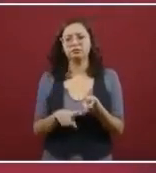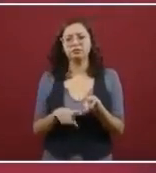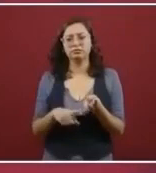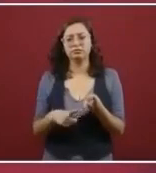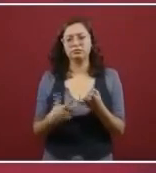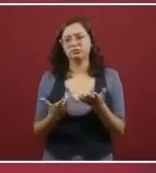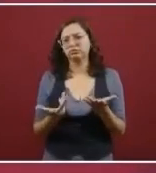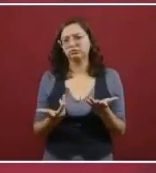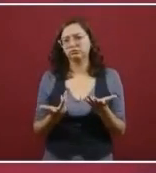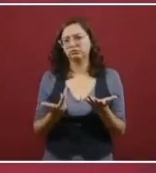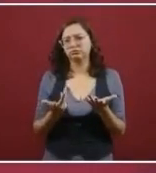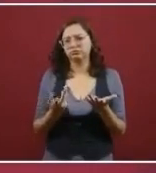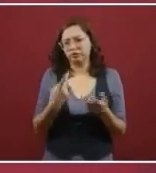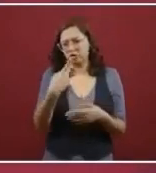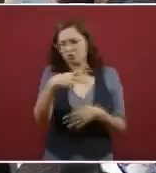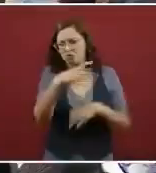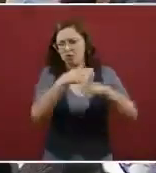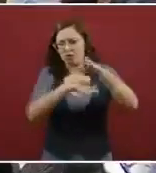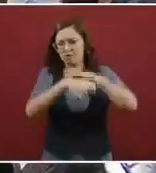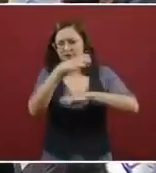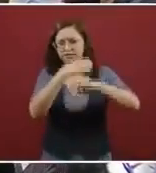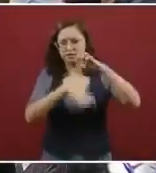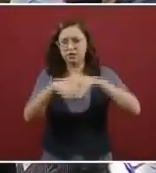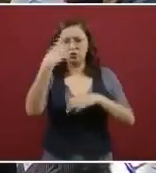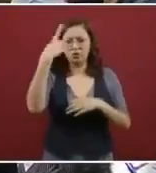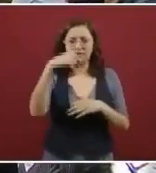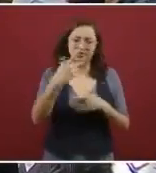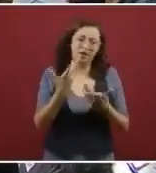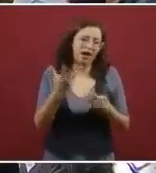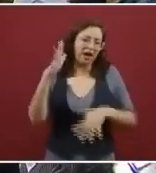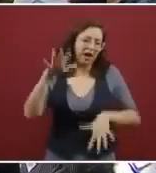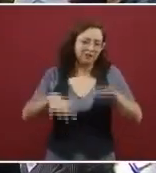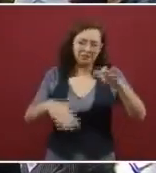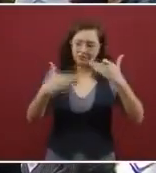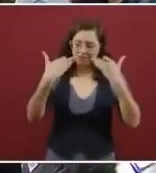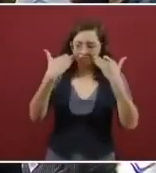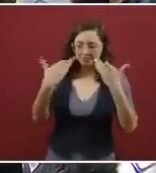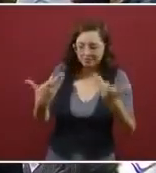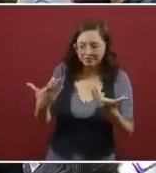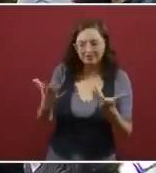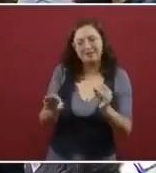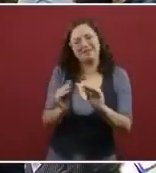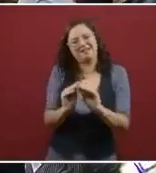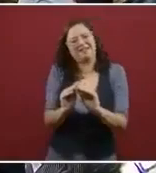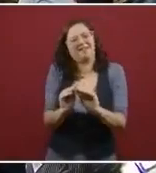porque a veces es muy evidente en algunos casos.